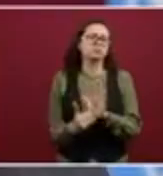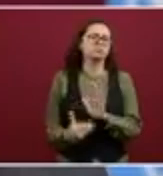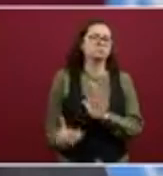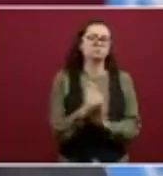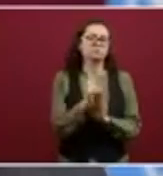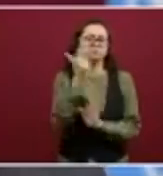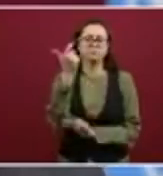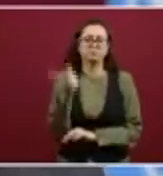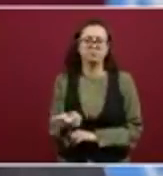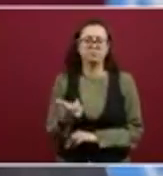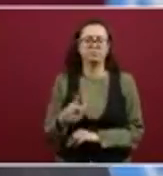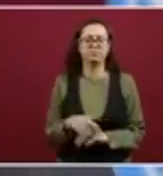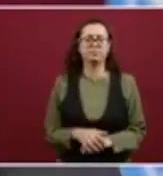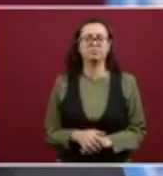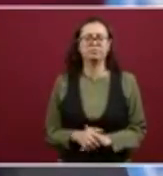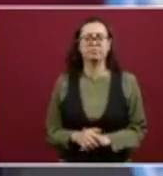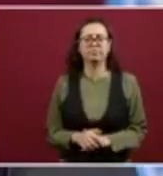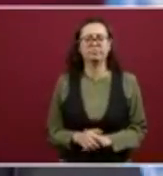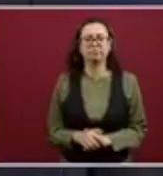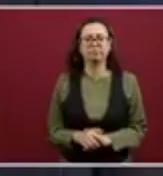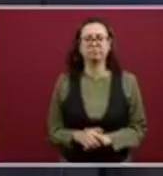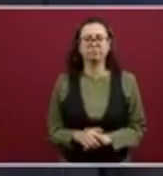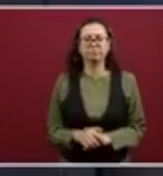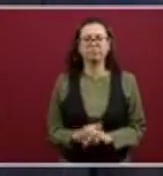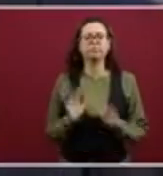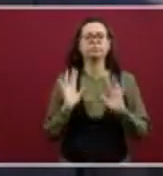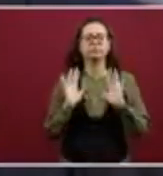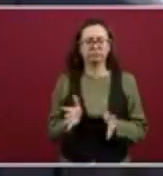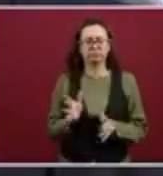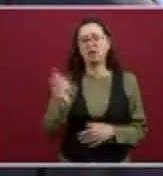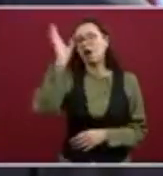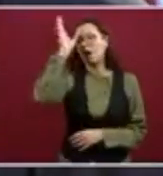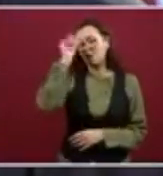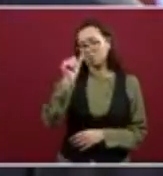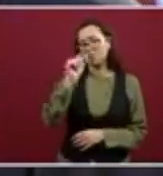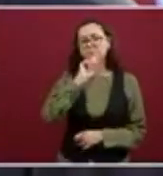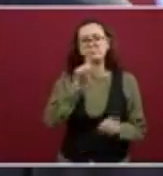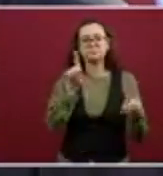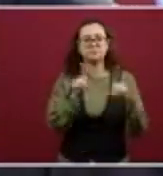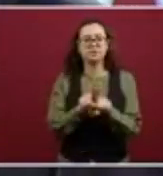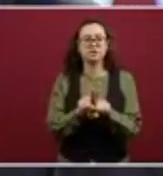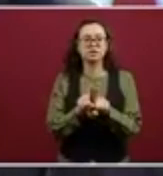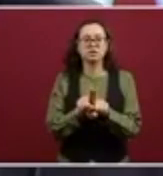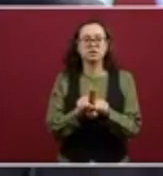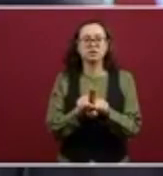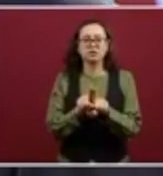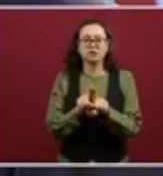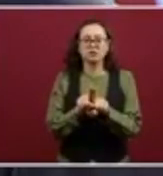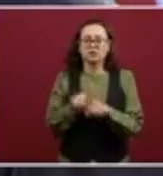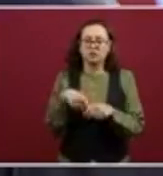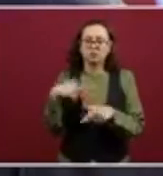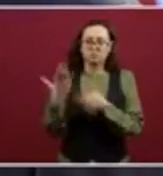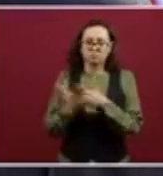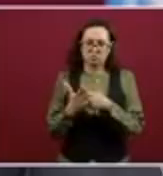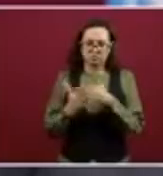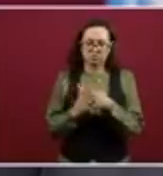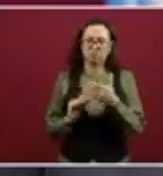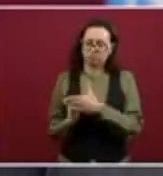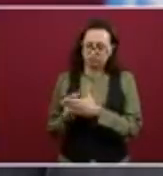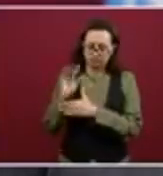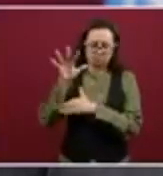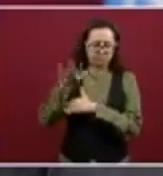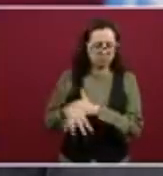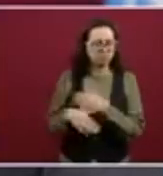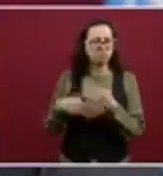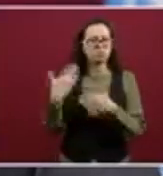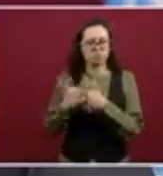pesos. Y ya tomamos el acuerdo de volver a invertir el